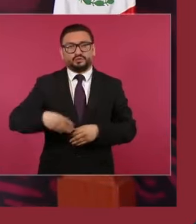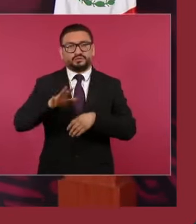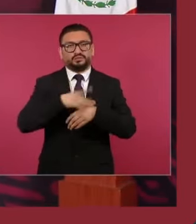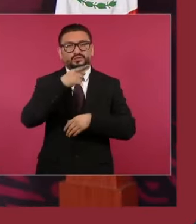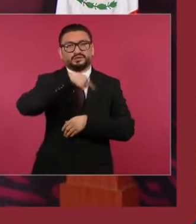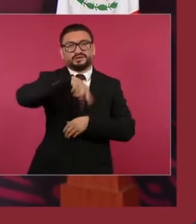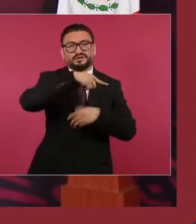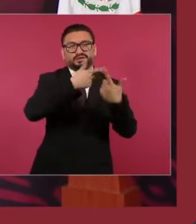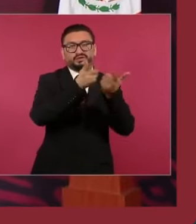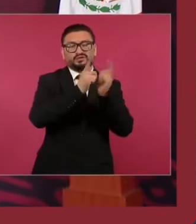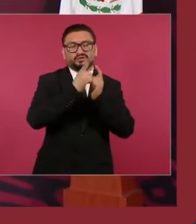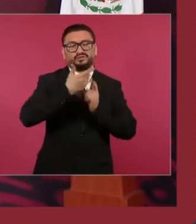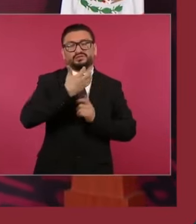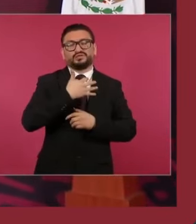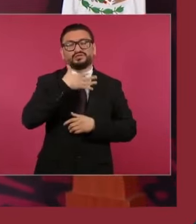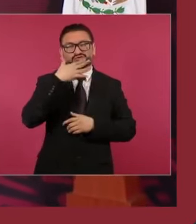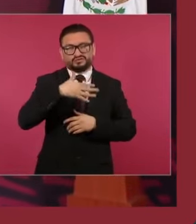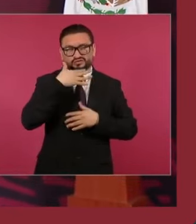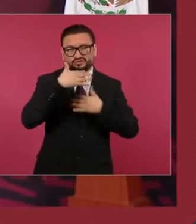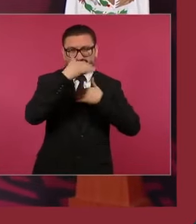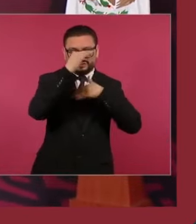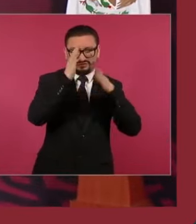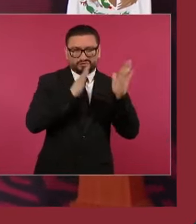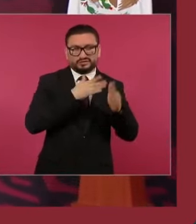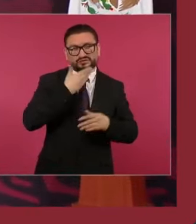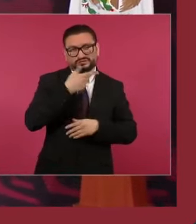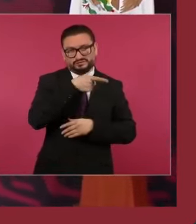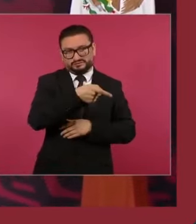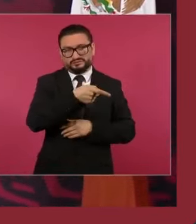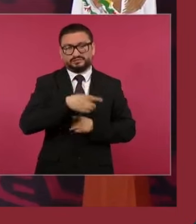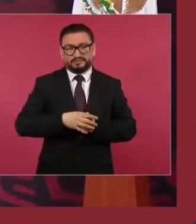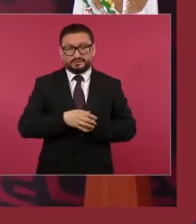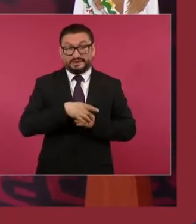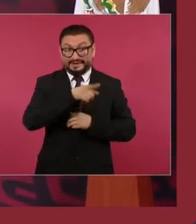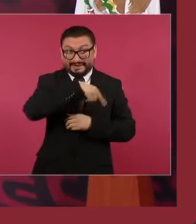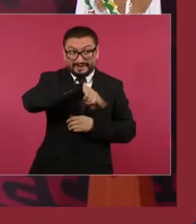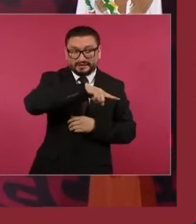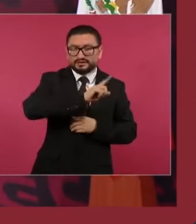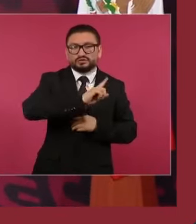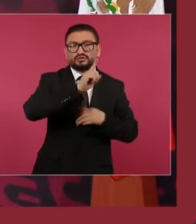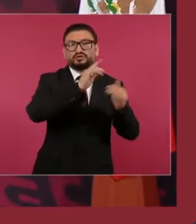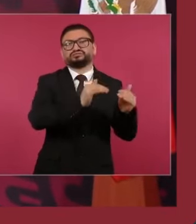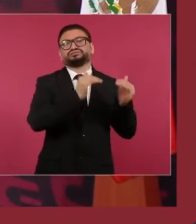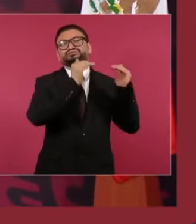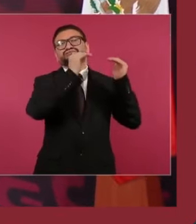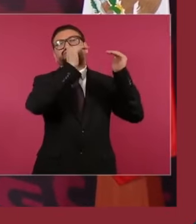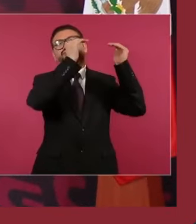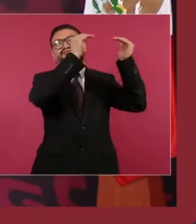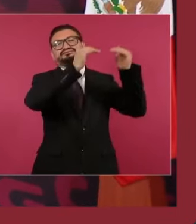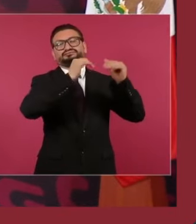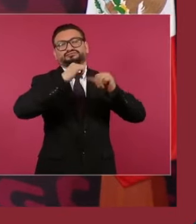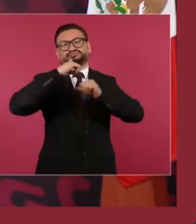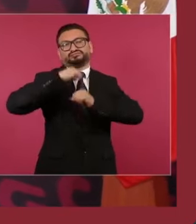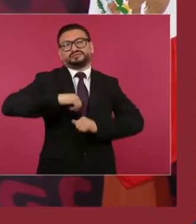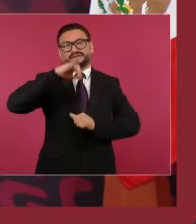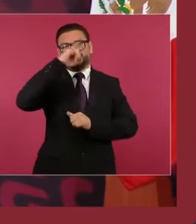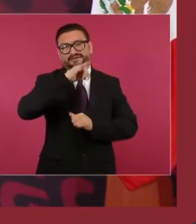tecnócratas corruptos, pero no a ellos, sino a sus jefes, a los oligarcas.